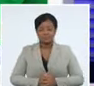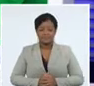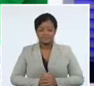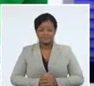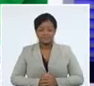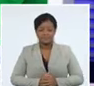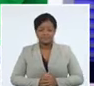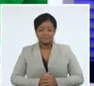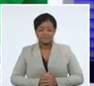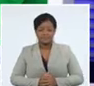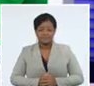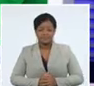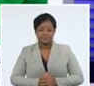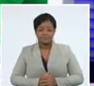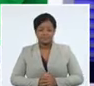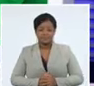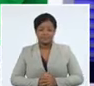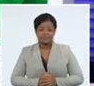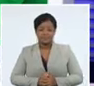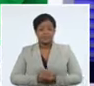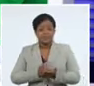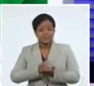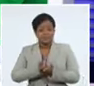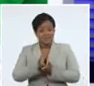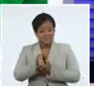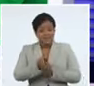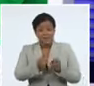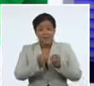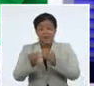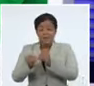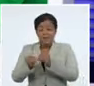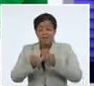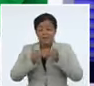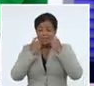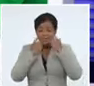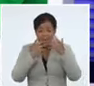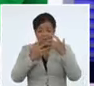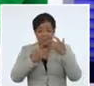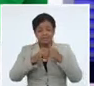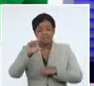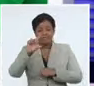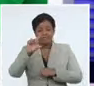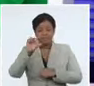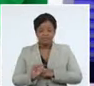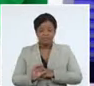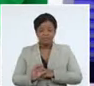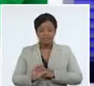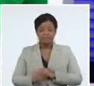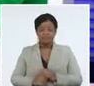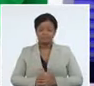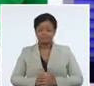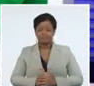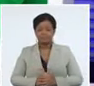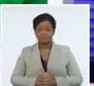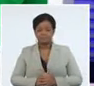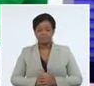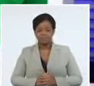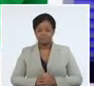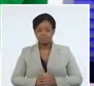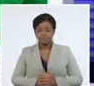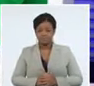territorio, que seguimos ratificando que es la más importante que tenemos en nuestro país prácticamente